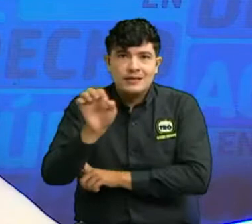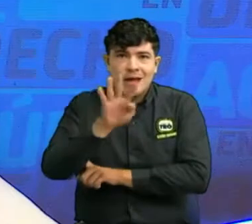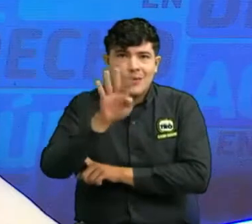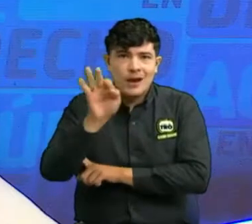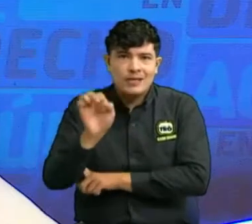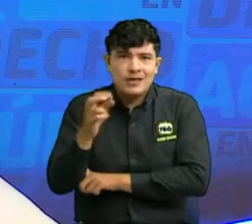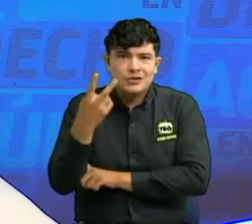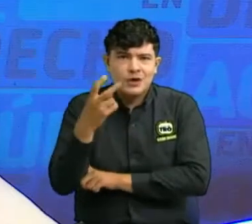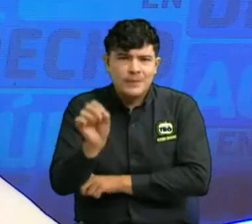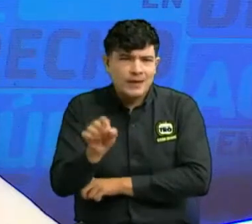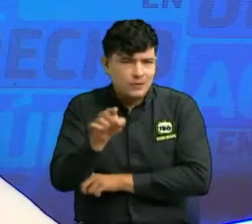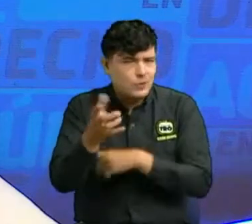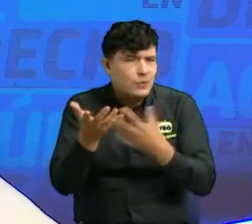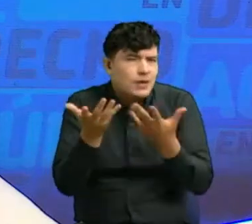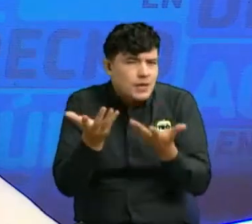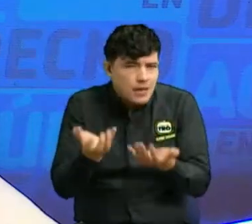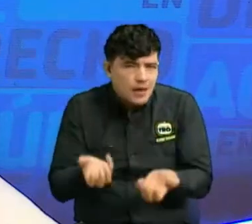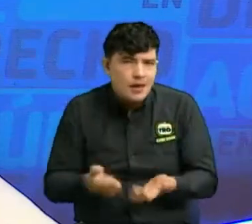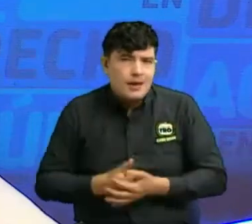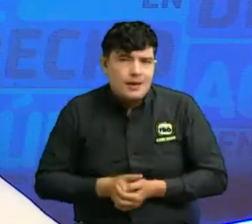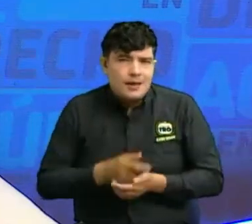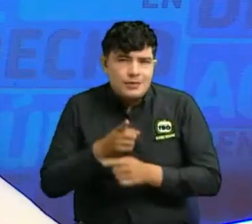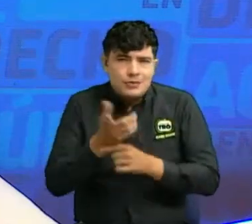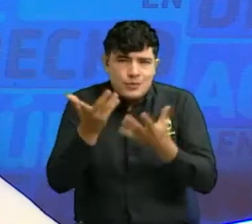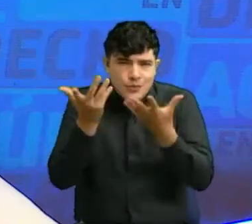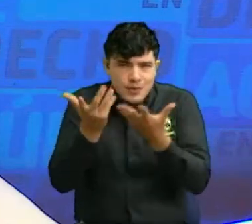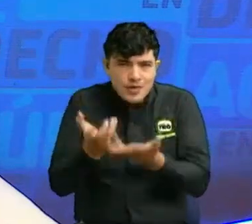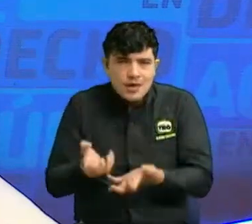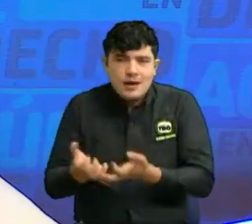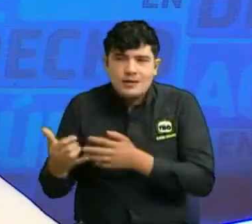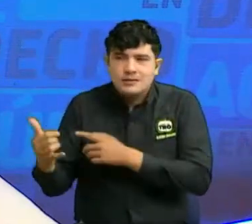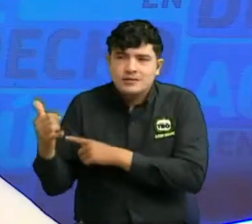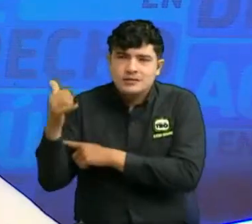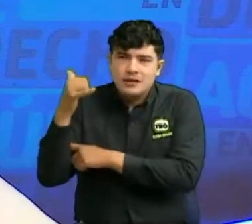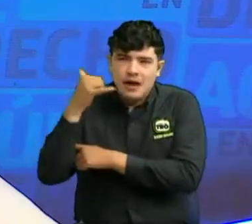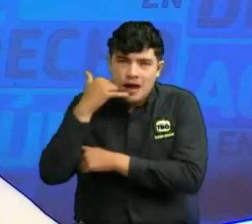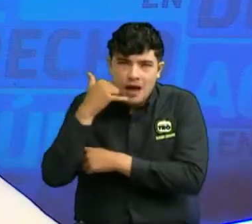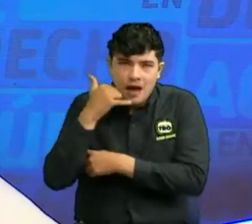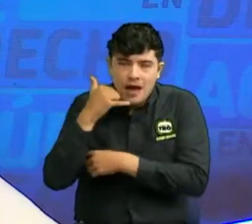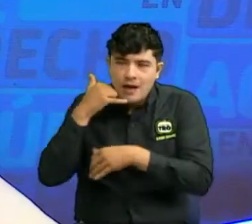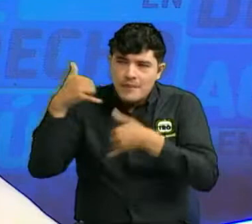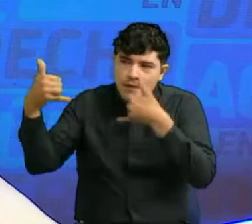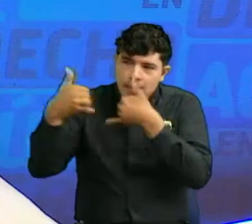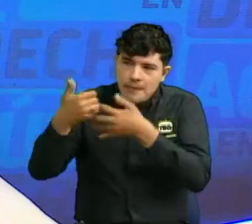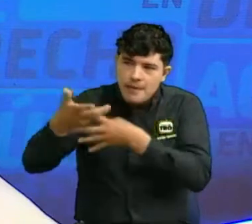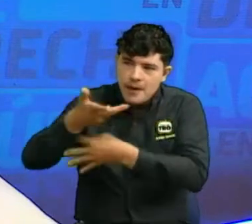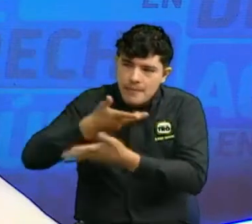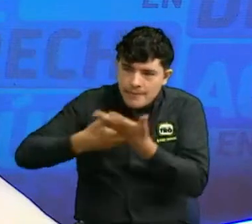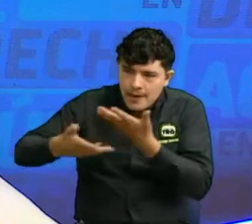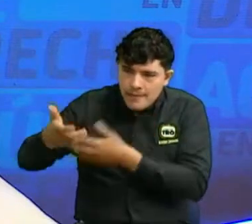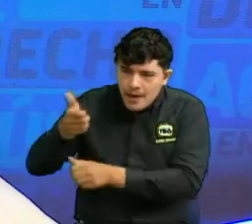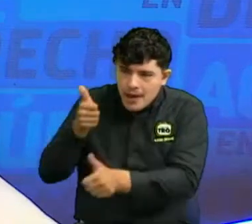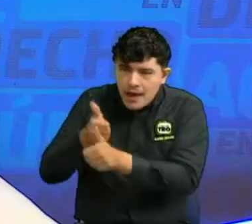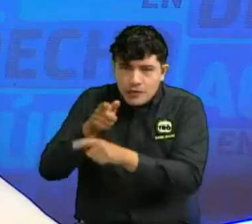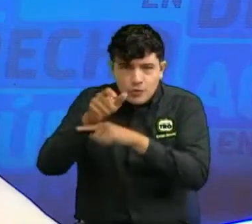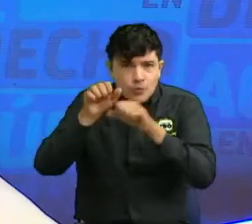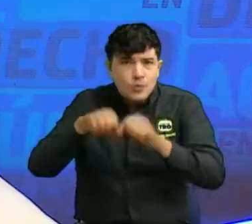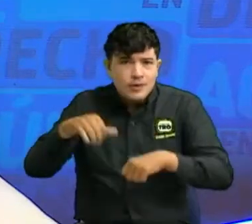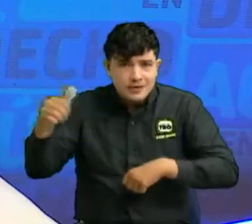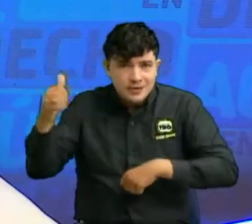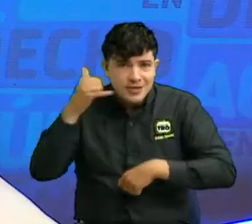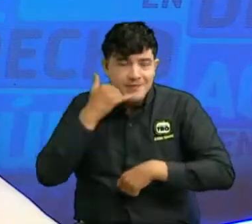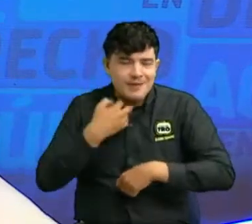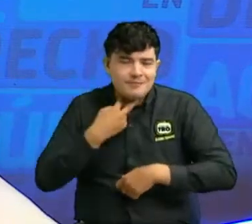648-4820. Si lo que quiere es que su caso sea conocido y se ha tratado en línea, asesorado precisamente en vivo y en directo